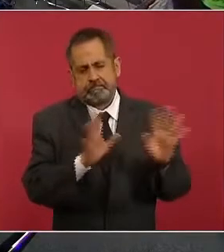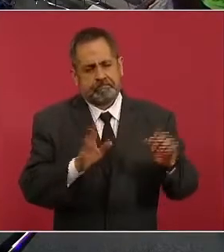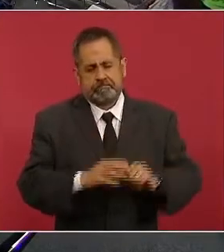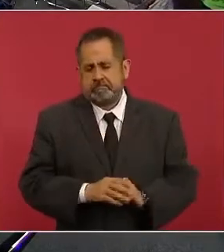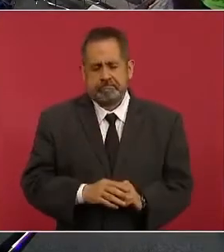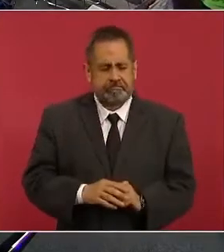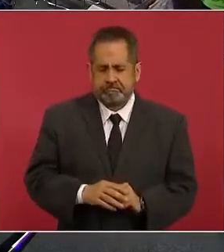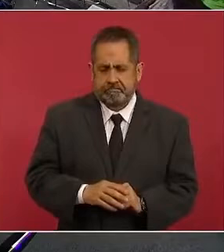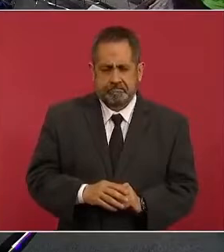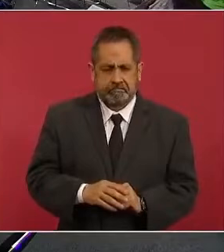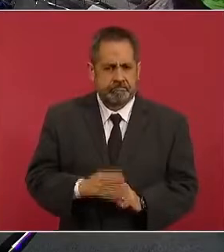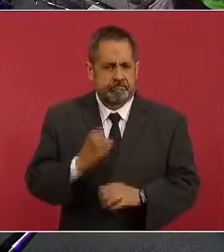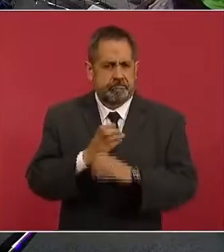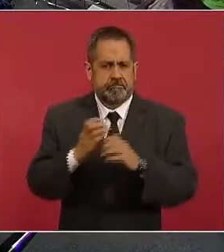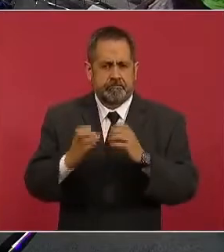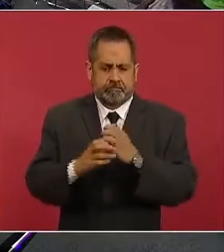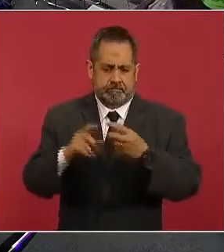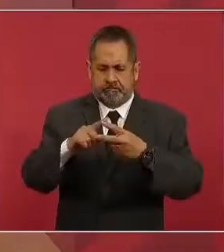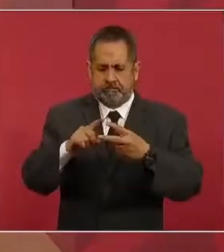dos cosas,